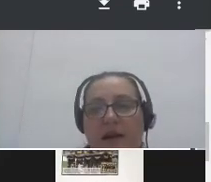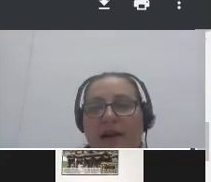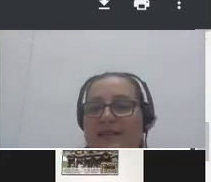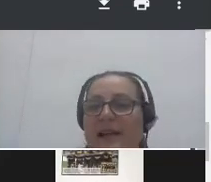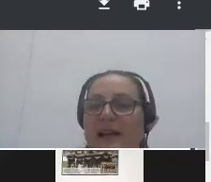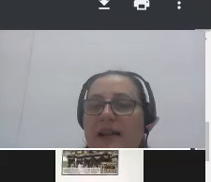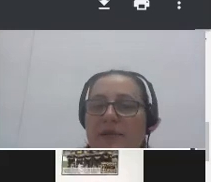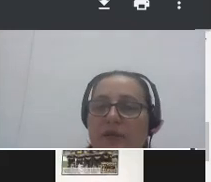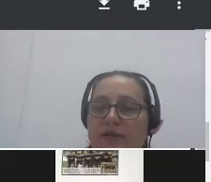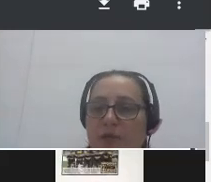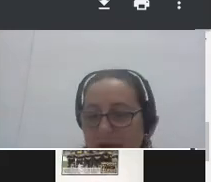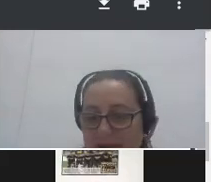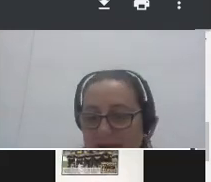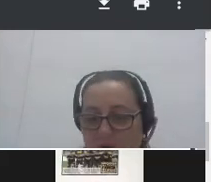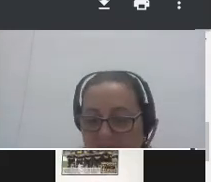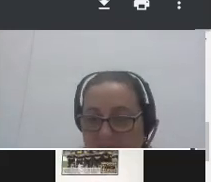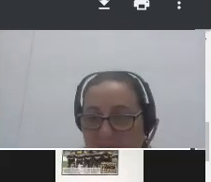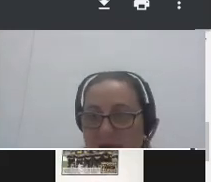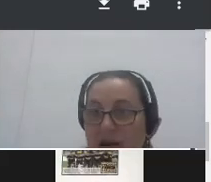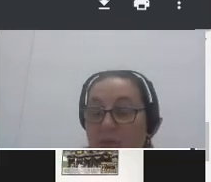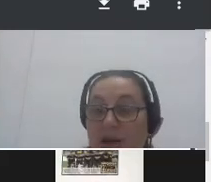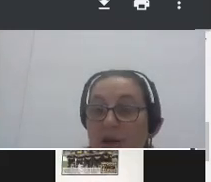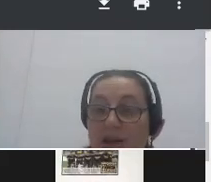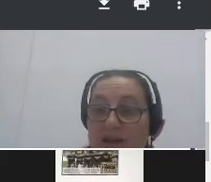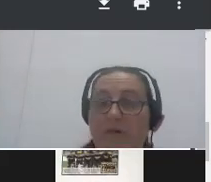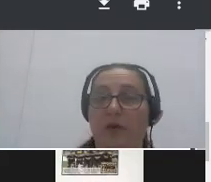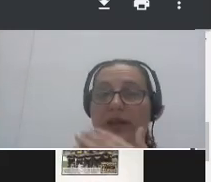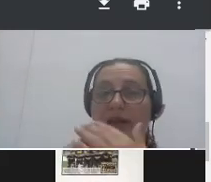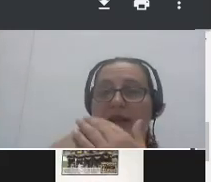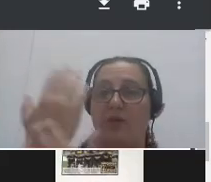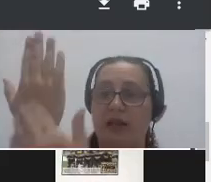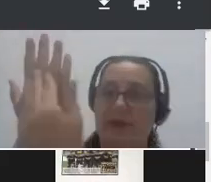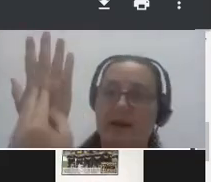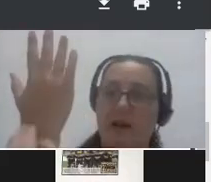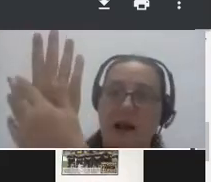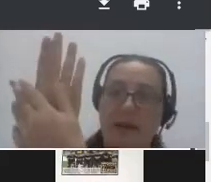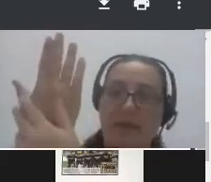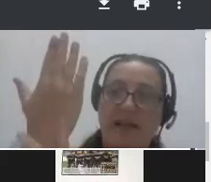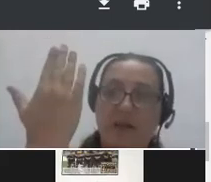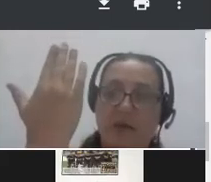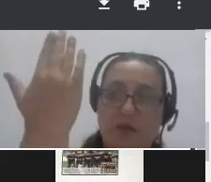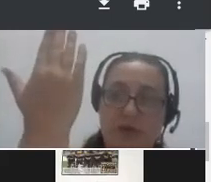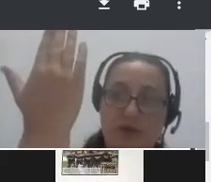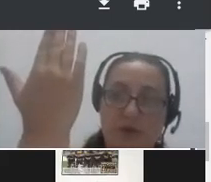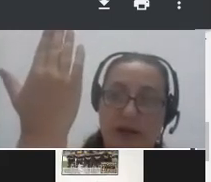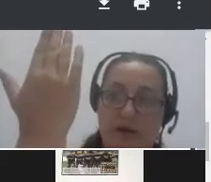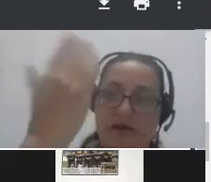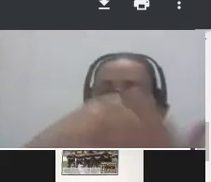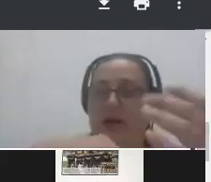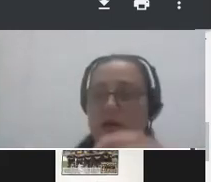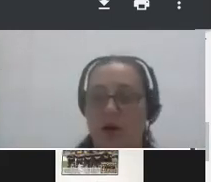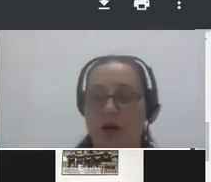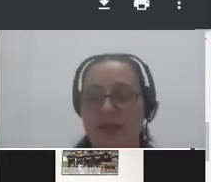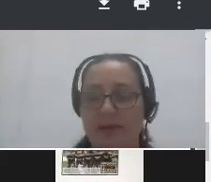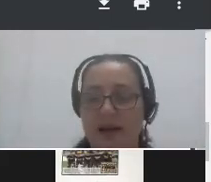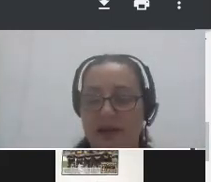Bien, ahora quisiera que viéramos nuestra propia piel. Si tienen buena iluminación, me gustaría que observen la piel del dorso de su mano,